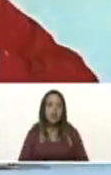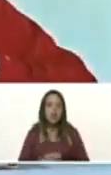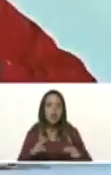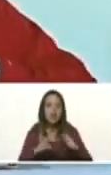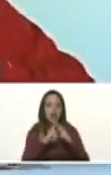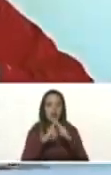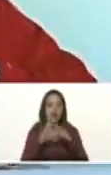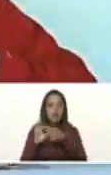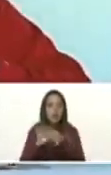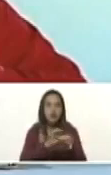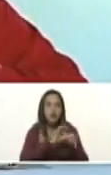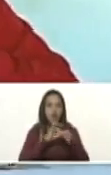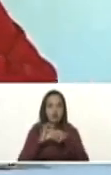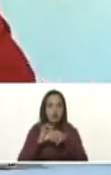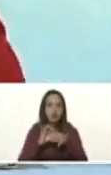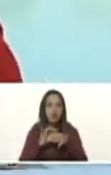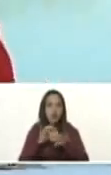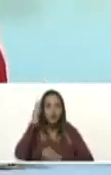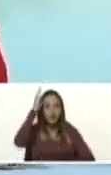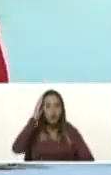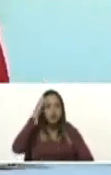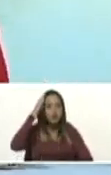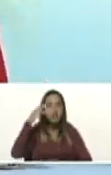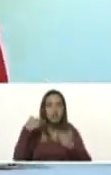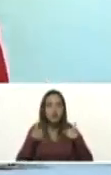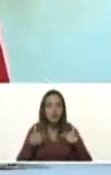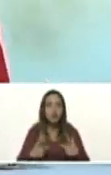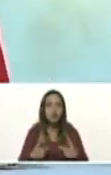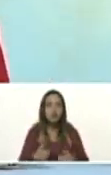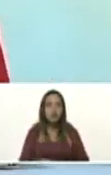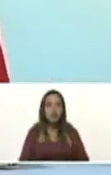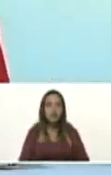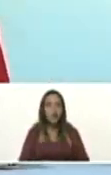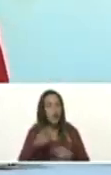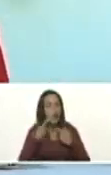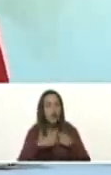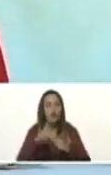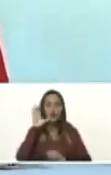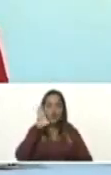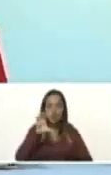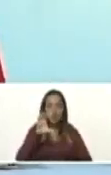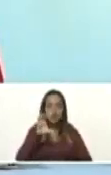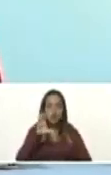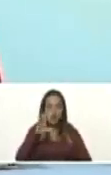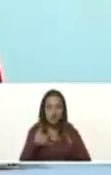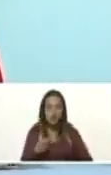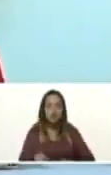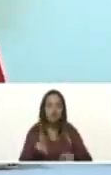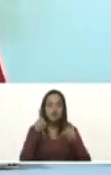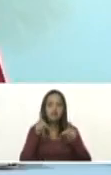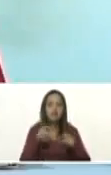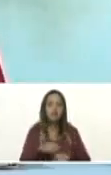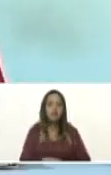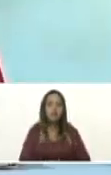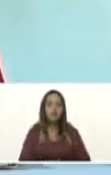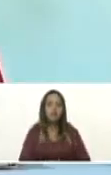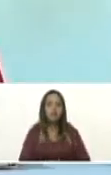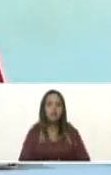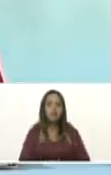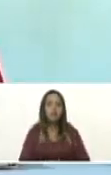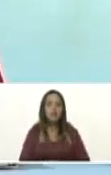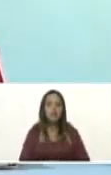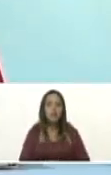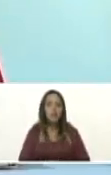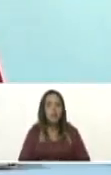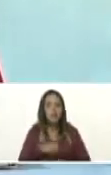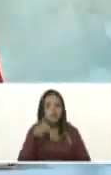unión de la conciencia humana. Otro mundo es posible. Esa consigna nació por